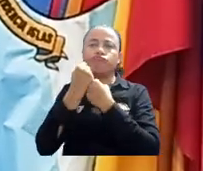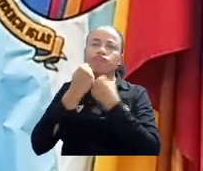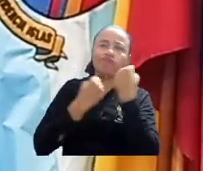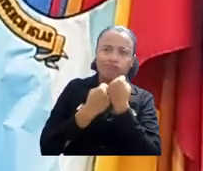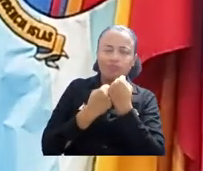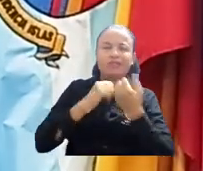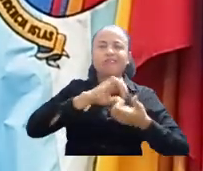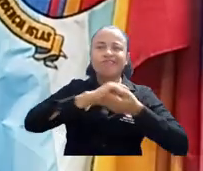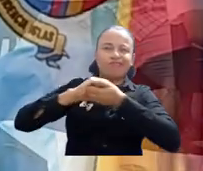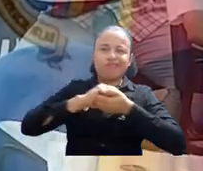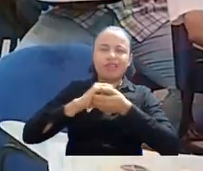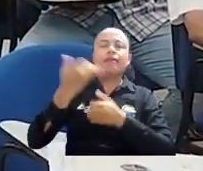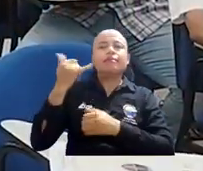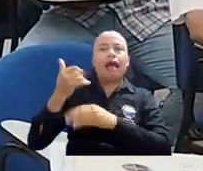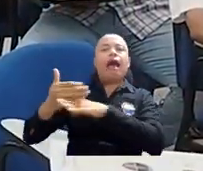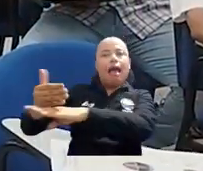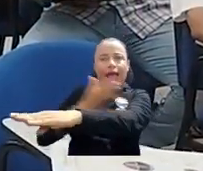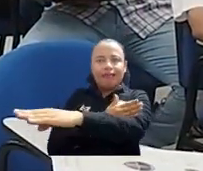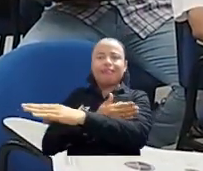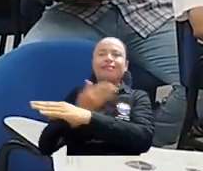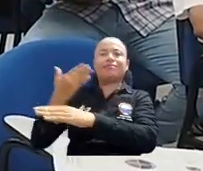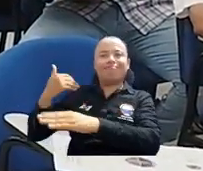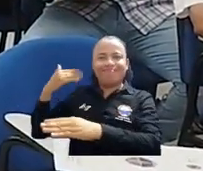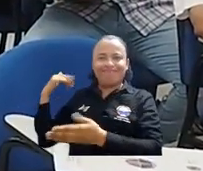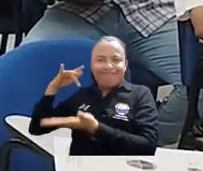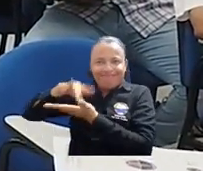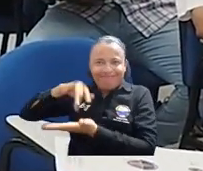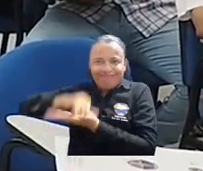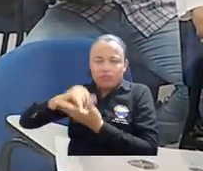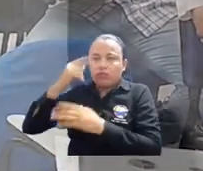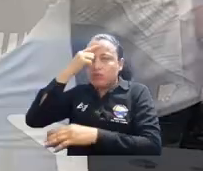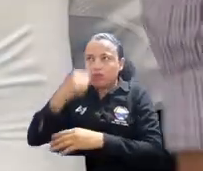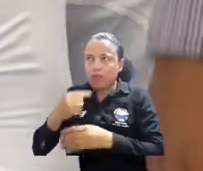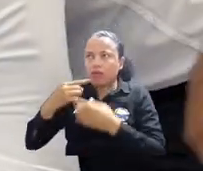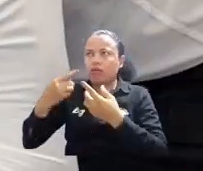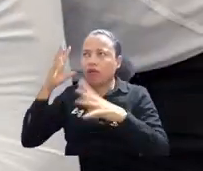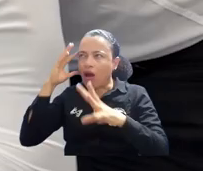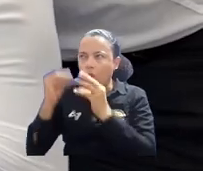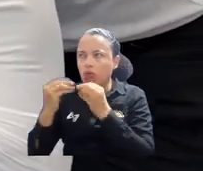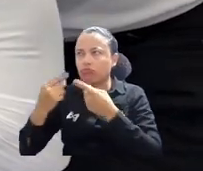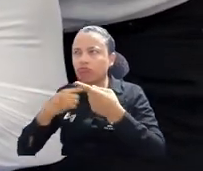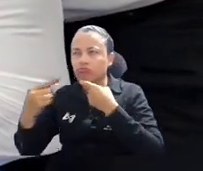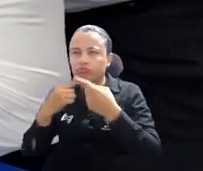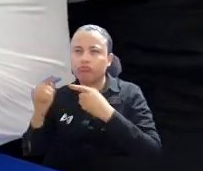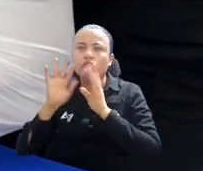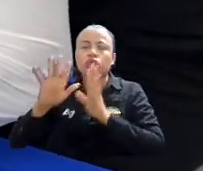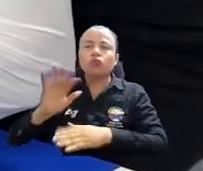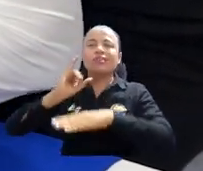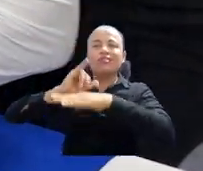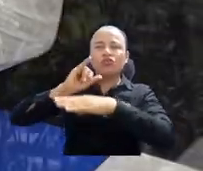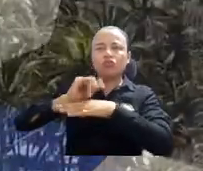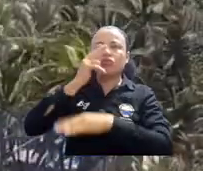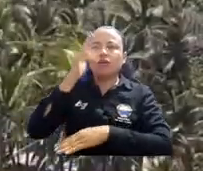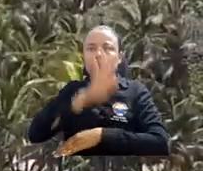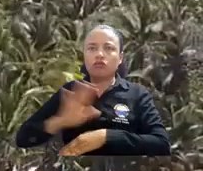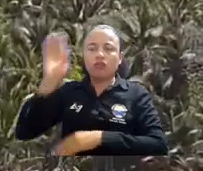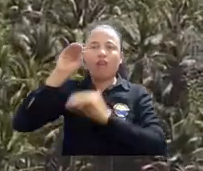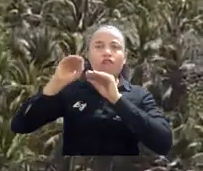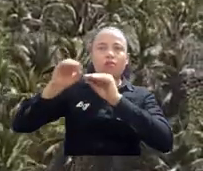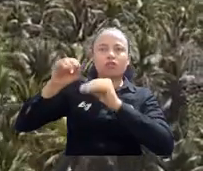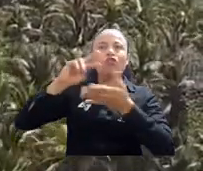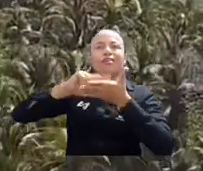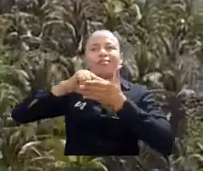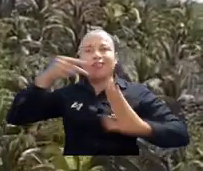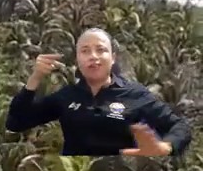de cooperación la alianza establecida semanas atrás en Santa Marta con el Instituto Nacional de Formación Técnica Profesional Infotep